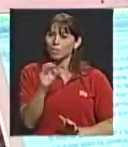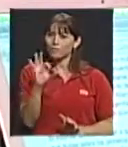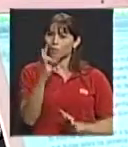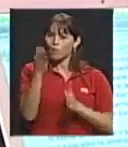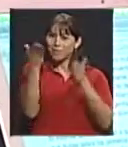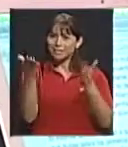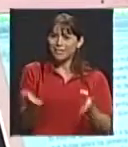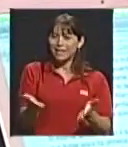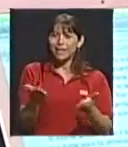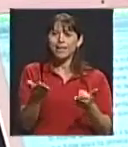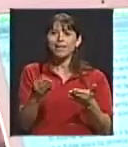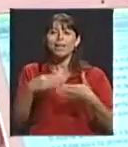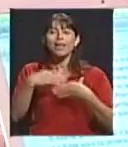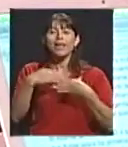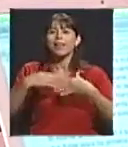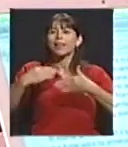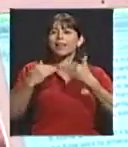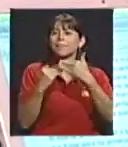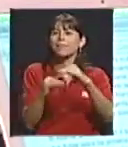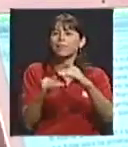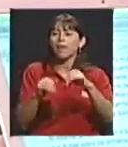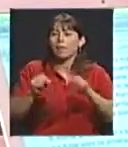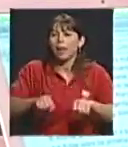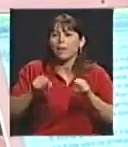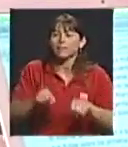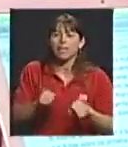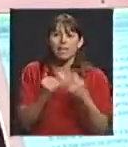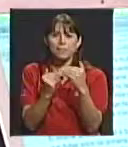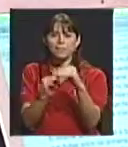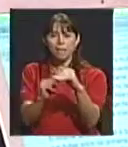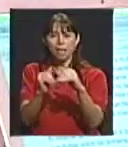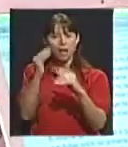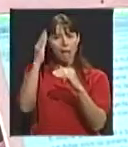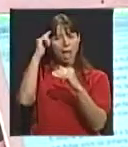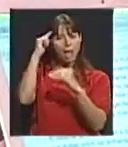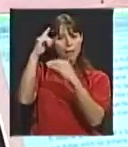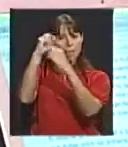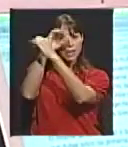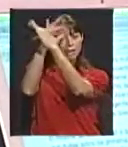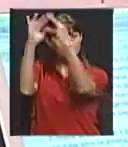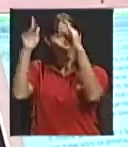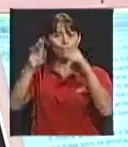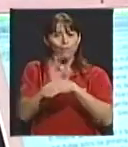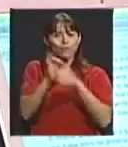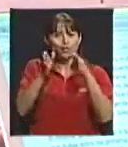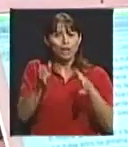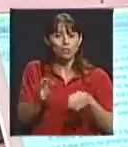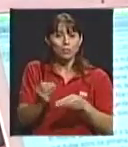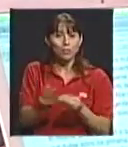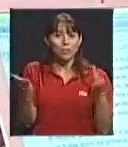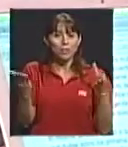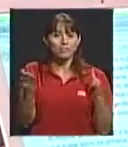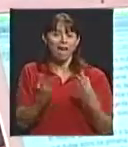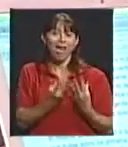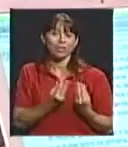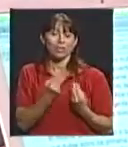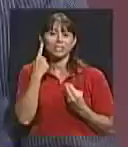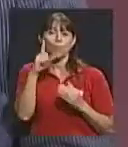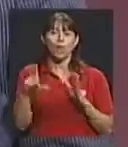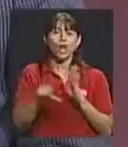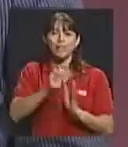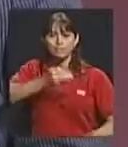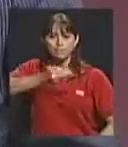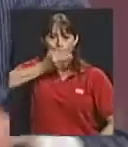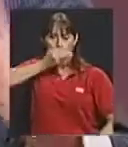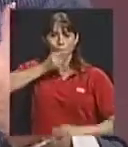limitan la capacidad y la imaginación de los funcionarios públicos porque están atemorizados con leyes mordazas como esta que se está publicando en estos momentos y que